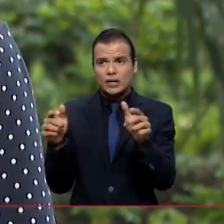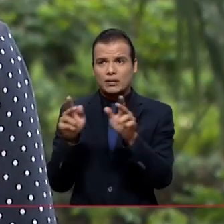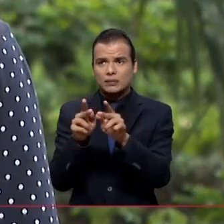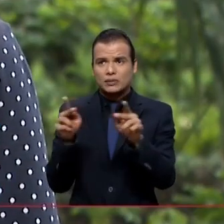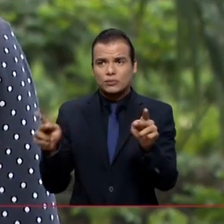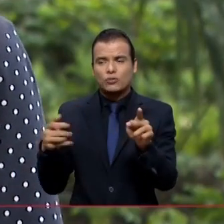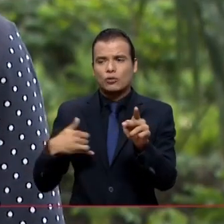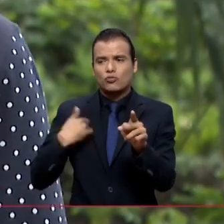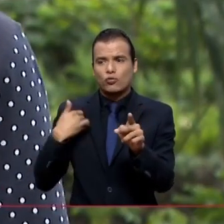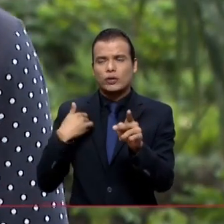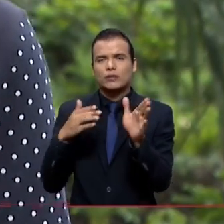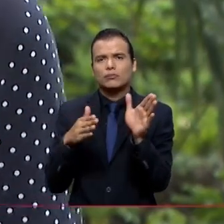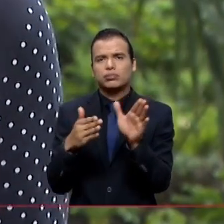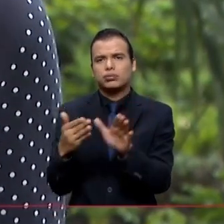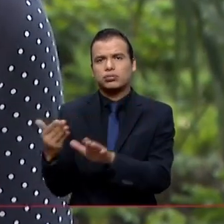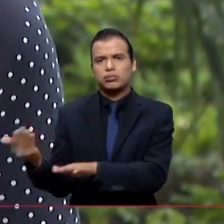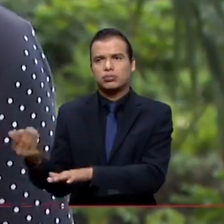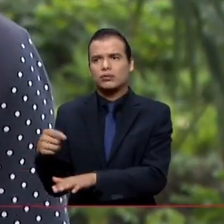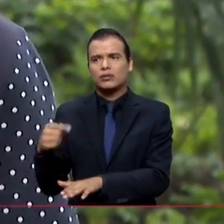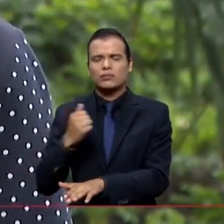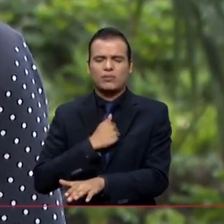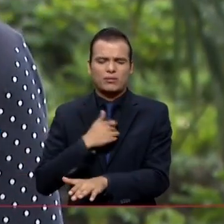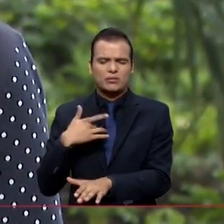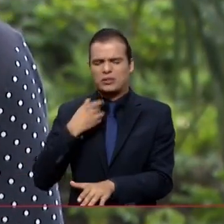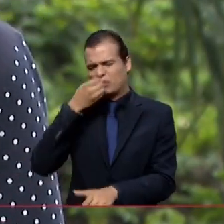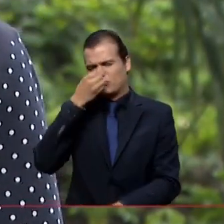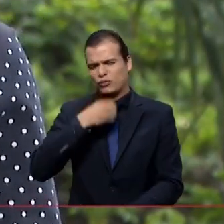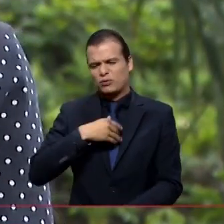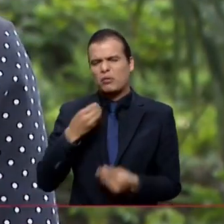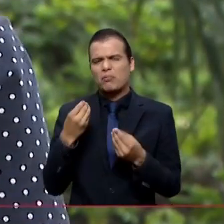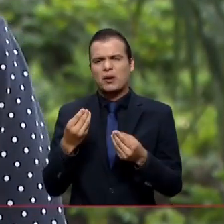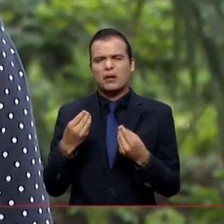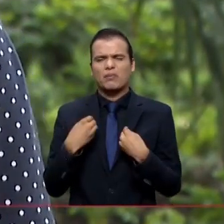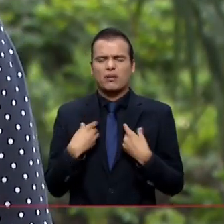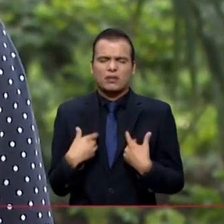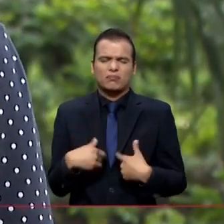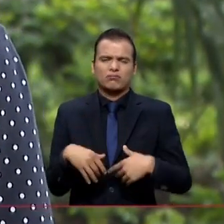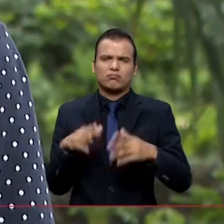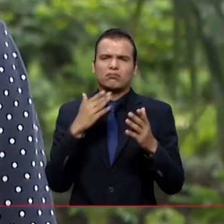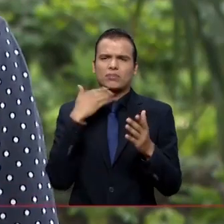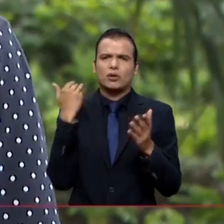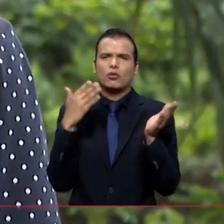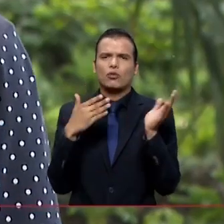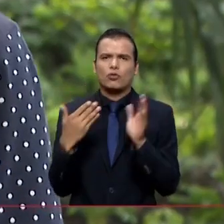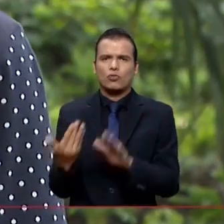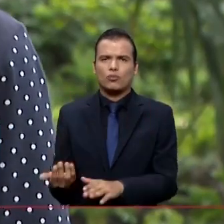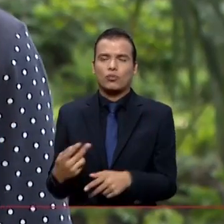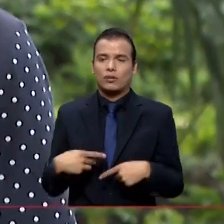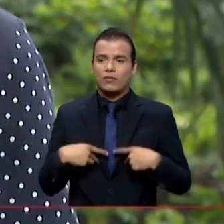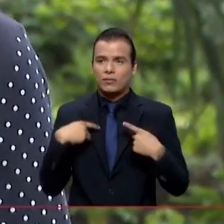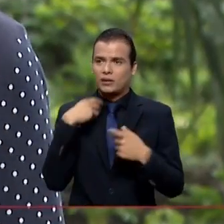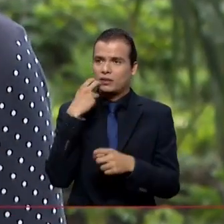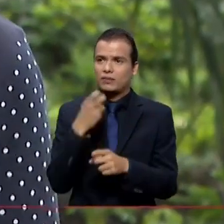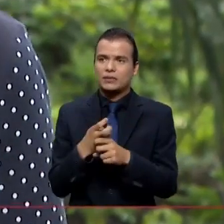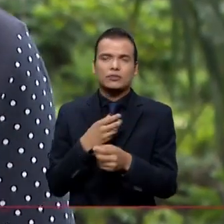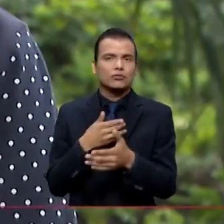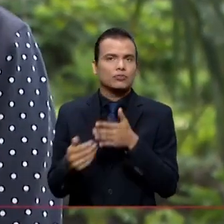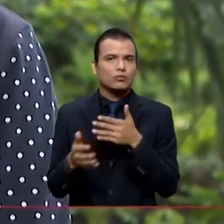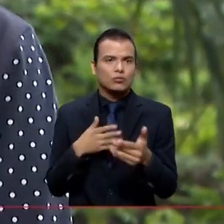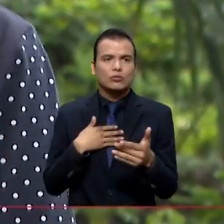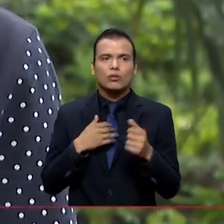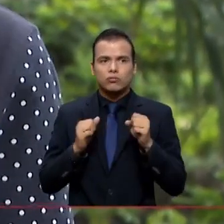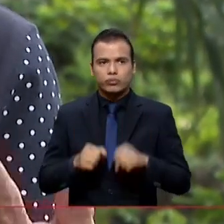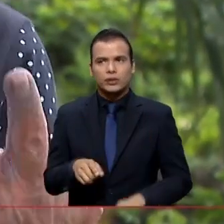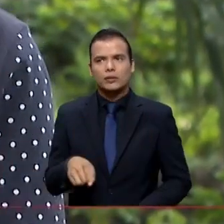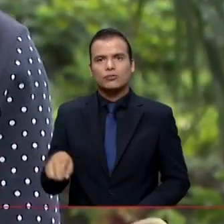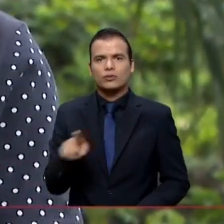en muchachos jóvenes que deciden que no hay para qué vivir. Sí hay para qué vivir a pesar de que la vida sea dura y también hay quien lo